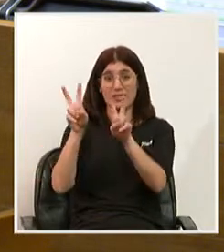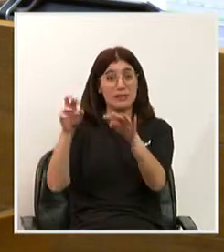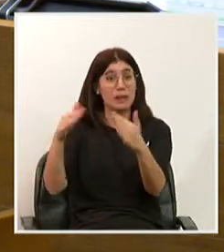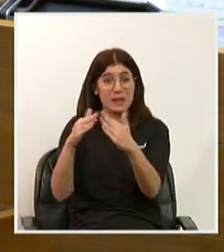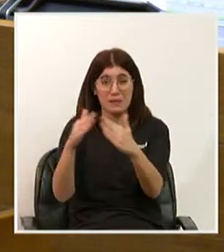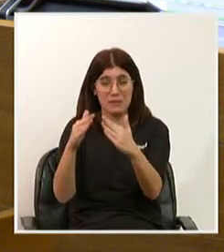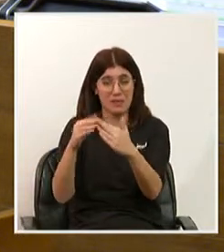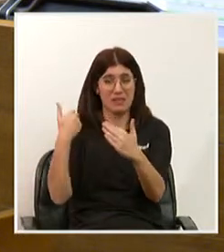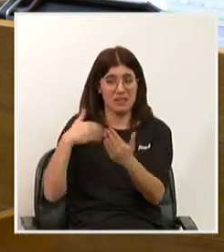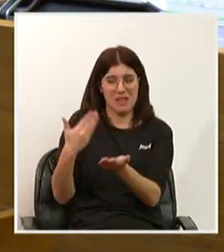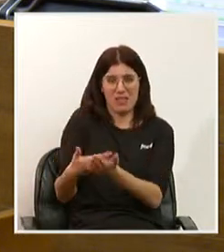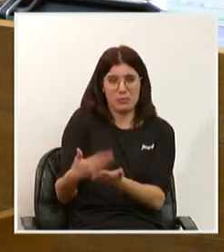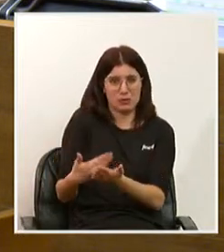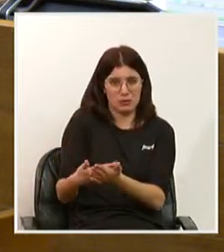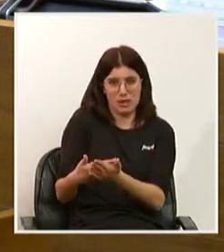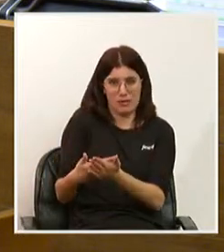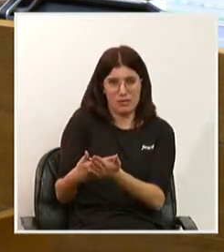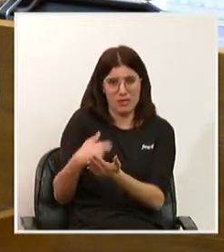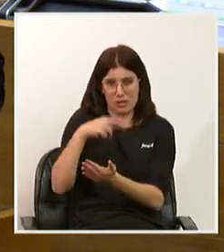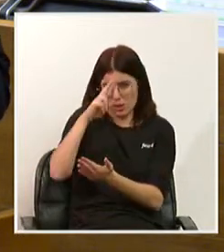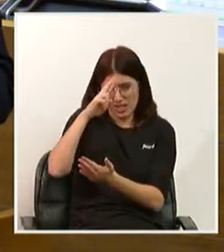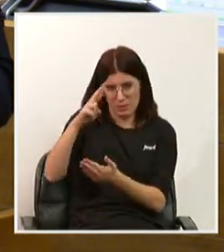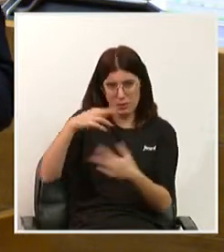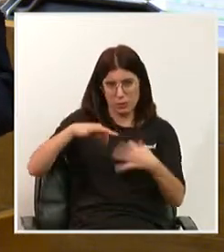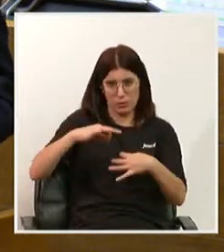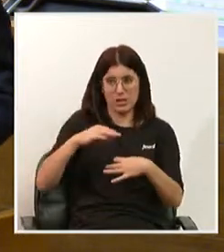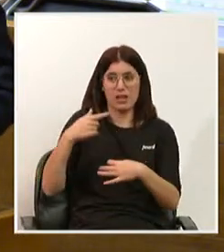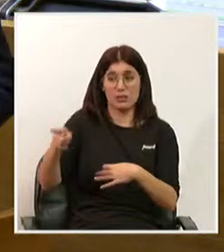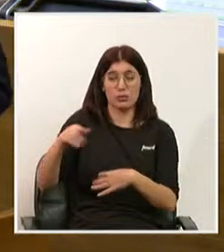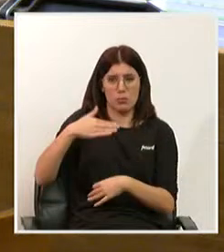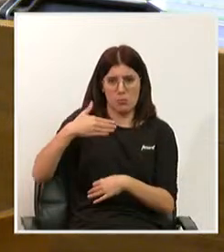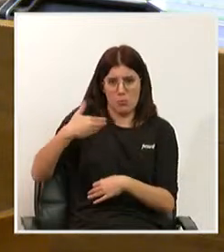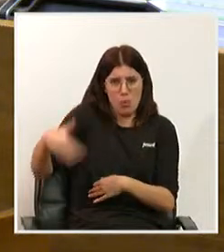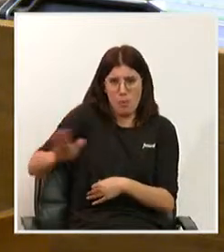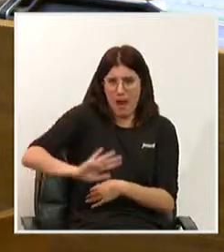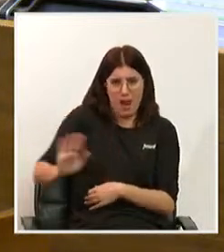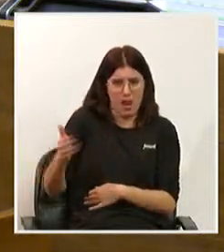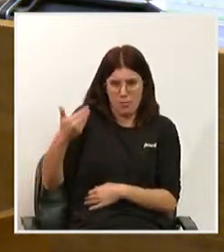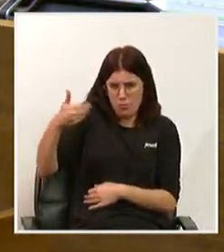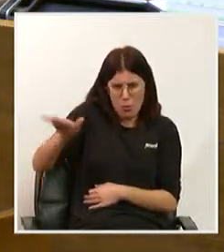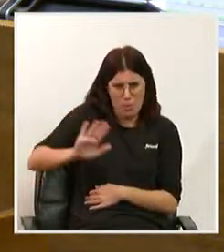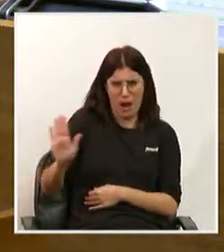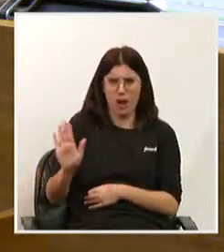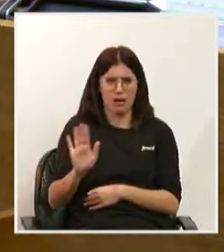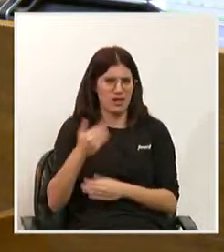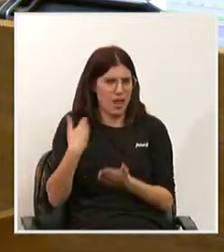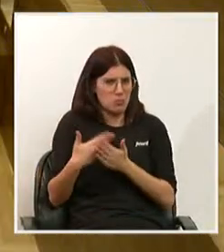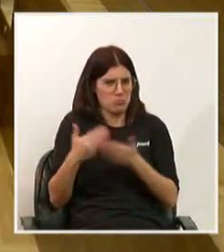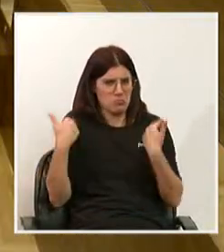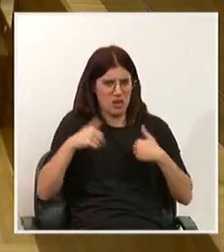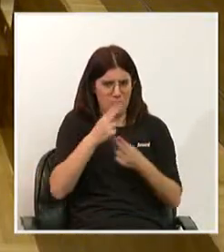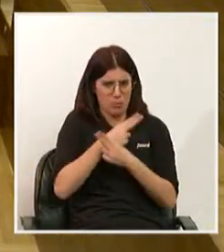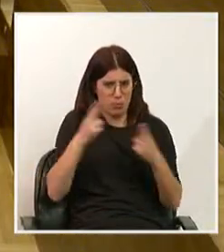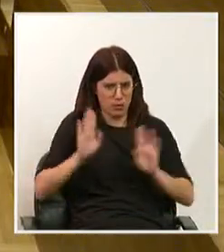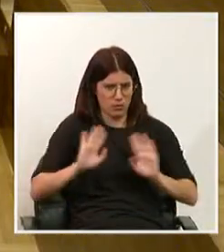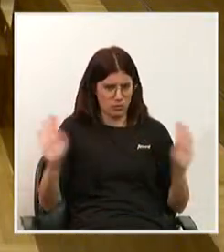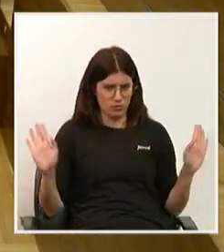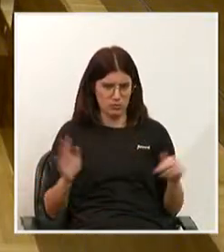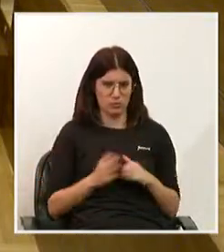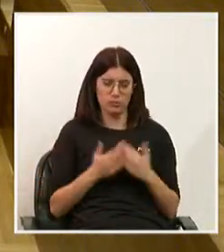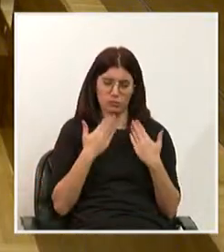nos han demostrado con respeto y Hum se lo digo lo malos que son muchísimas gracias pres muchas